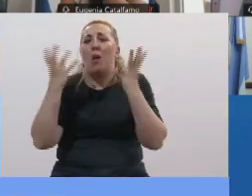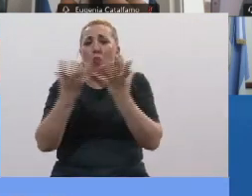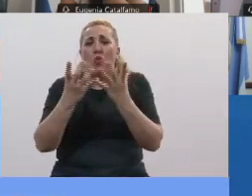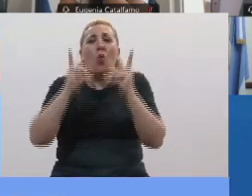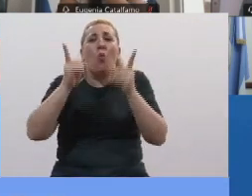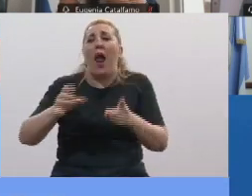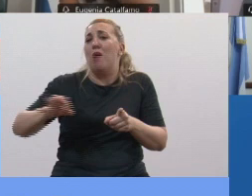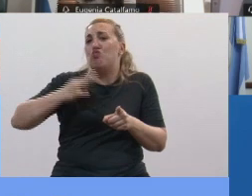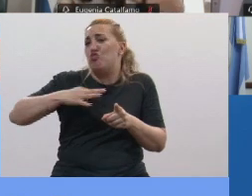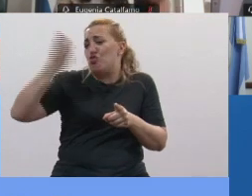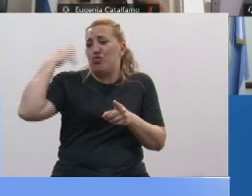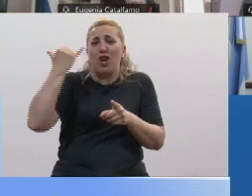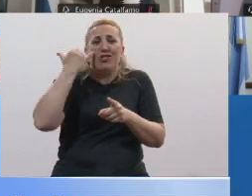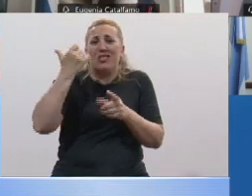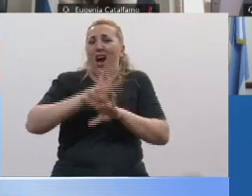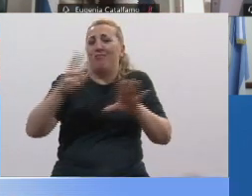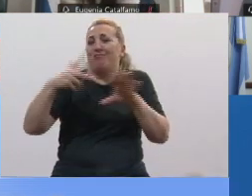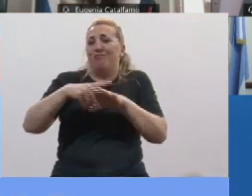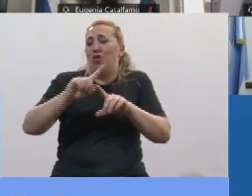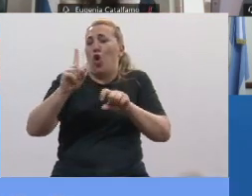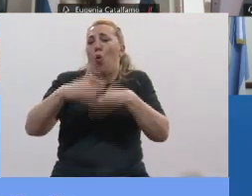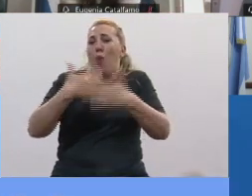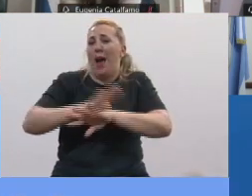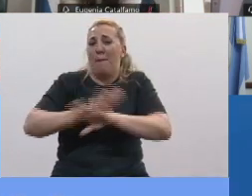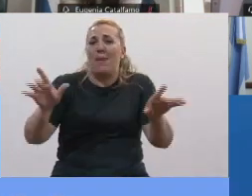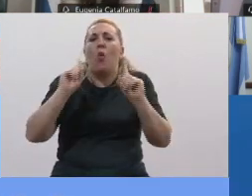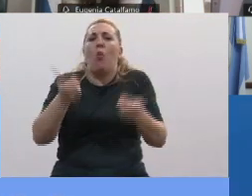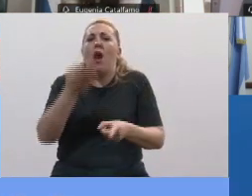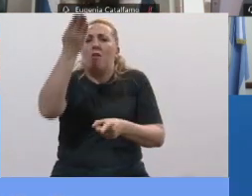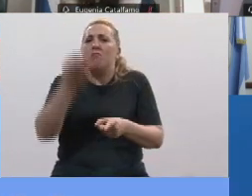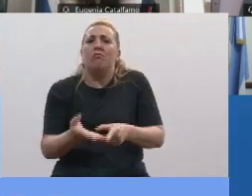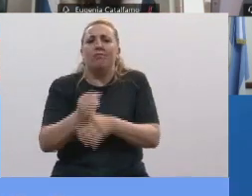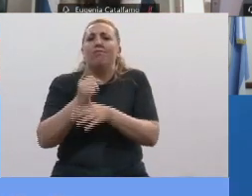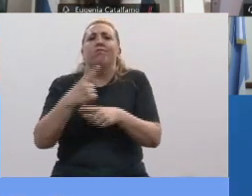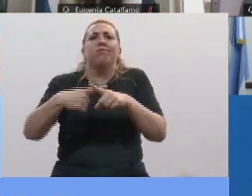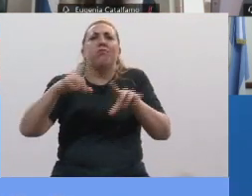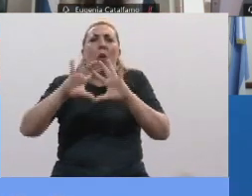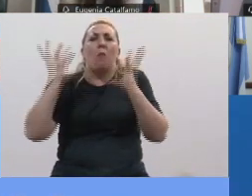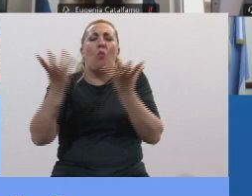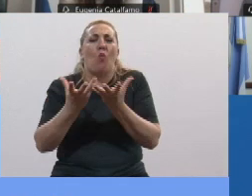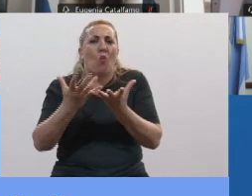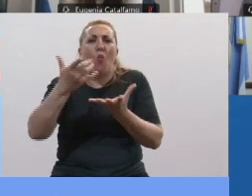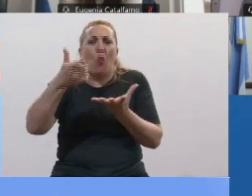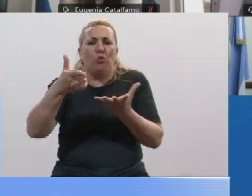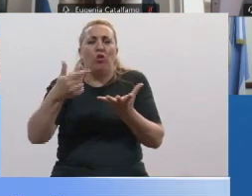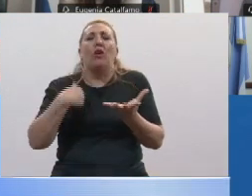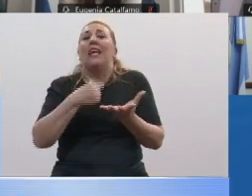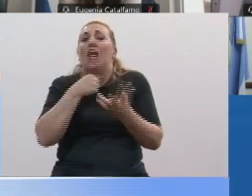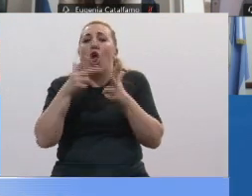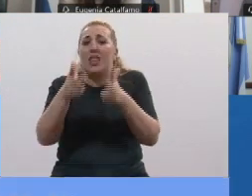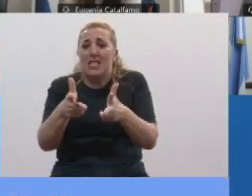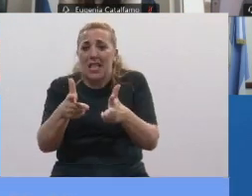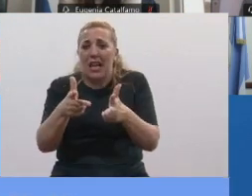de que hace años que ya no juega, esa necesidad de protagonismo derivada de la popularidad mundial que tiene. Quiero